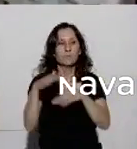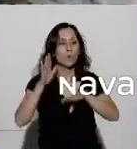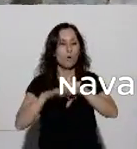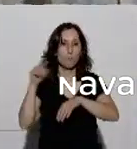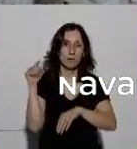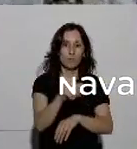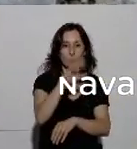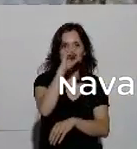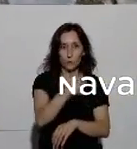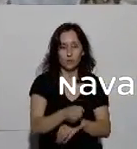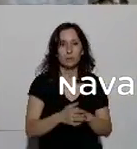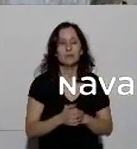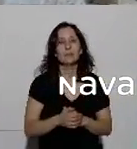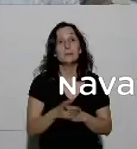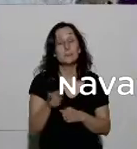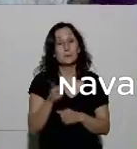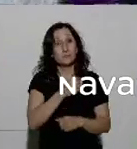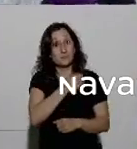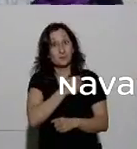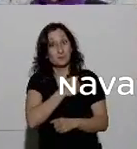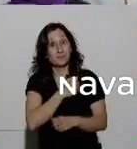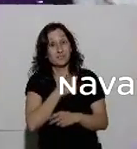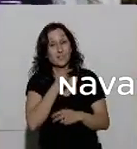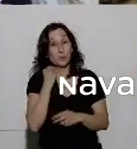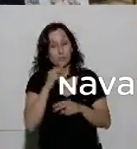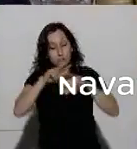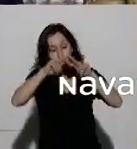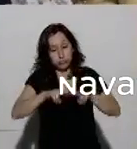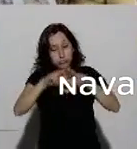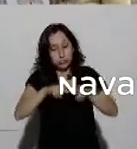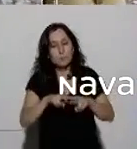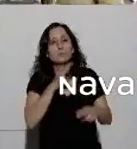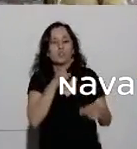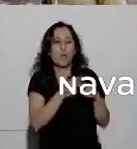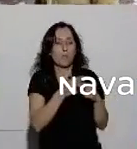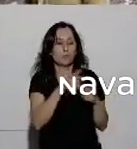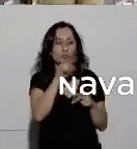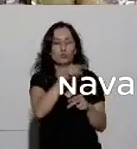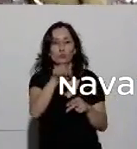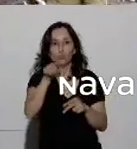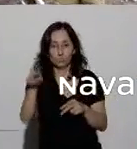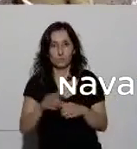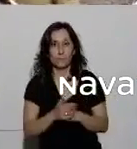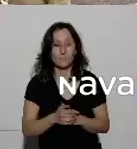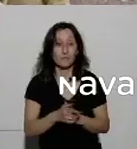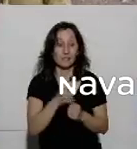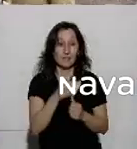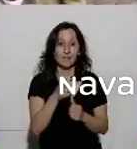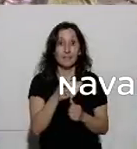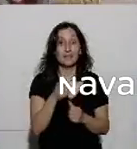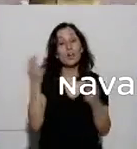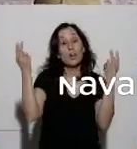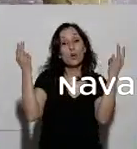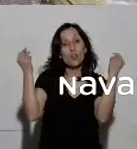las brujas. La Inquisición a esas brujas les pone, pues vamos a decir, cara, nombre y apellidos. Es entonces como se enteran en